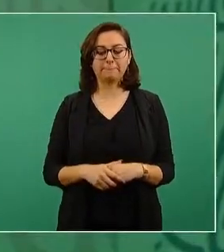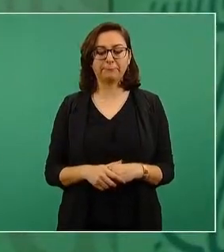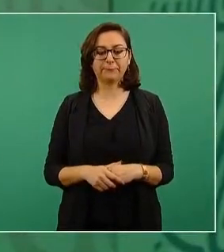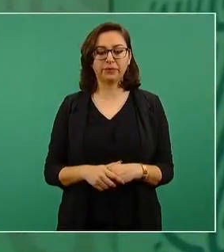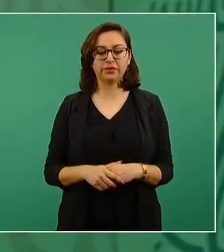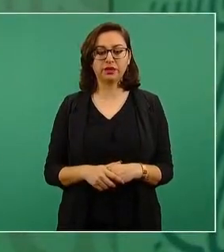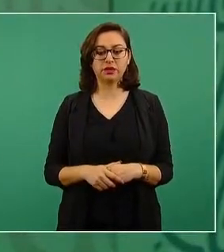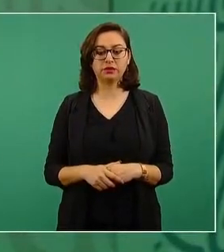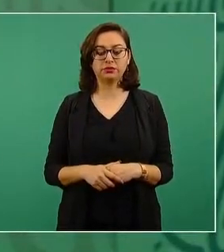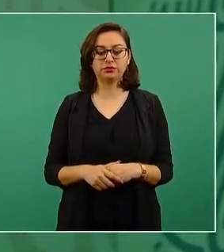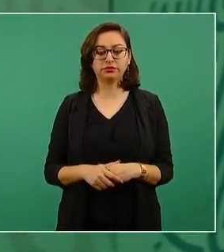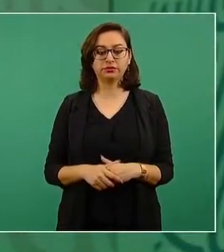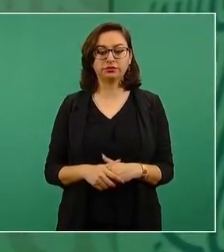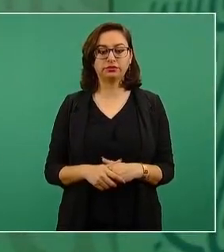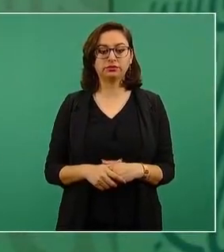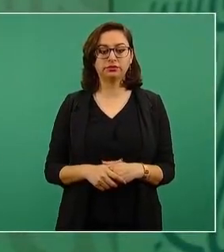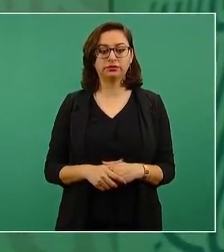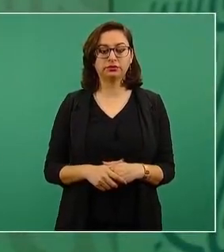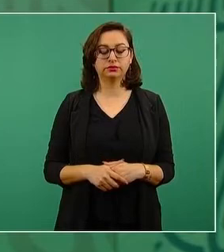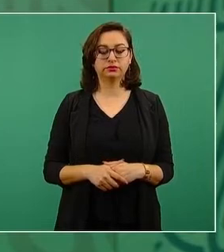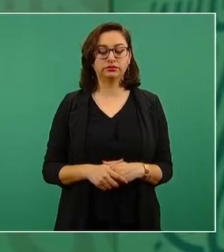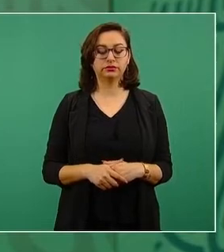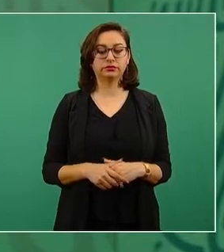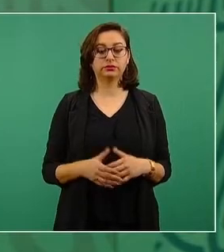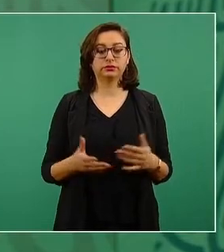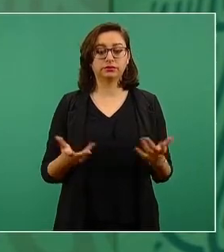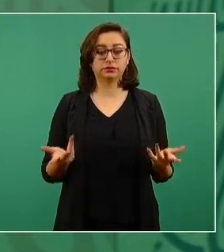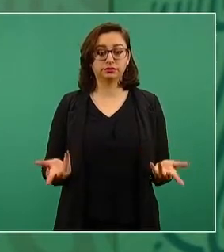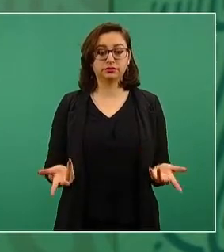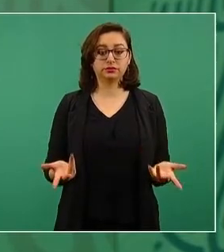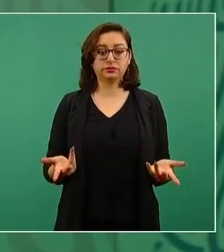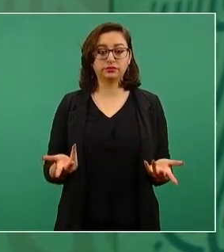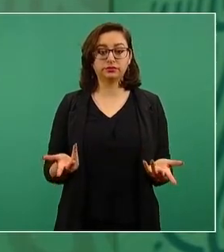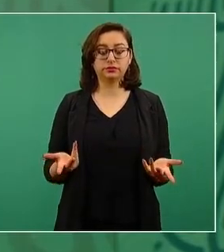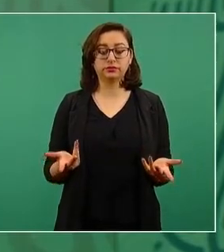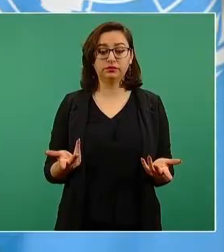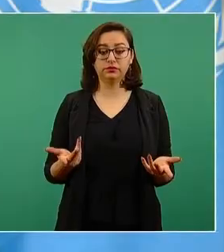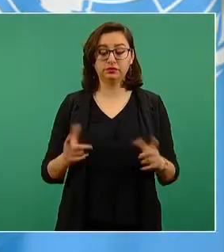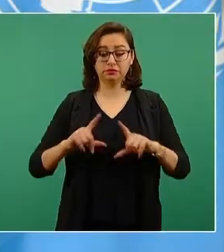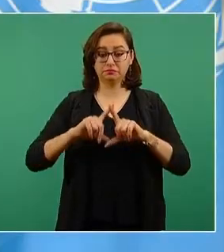México en este aspecto ocupa